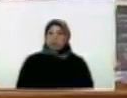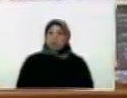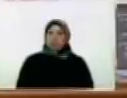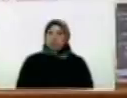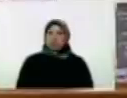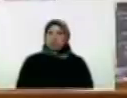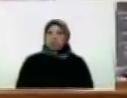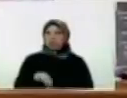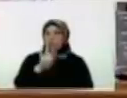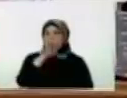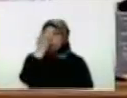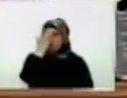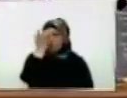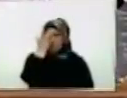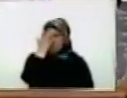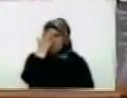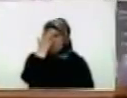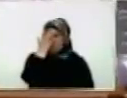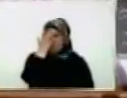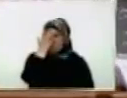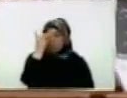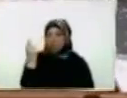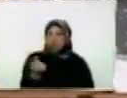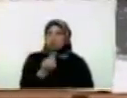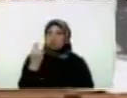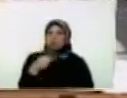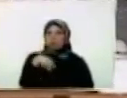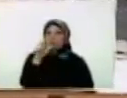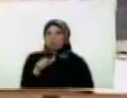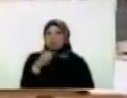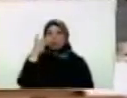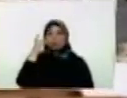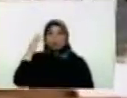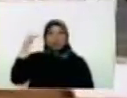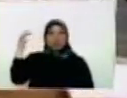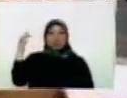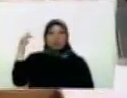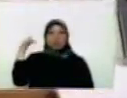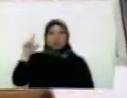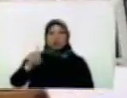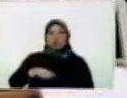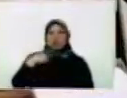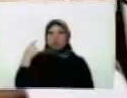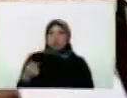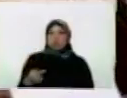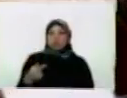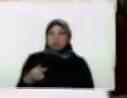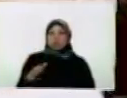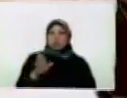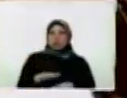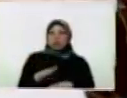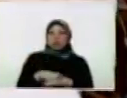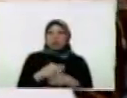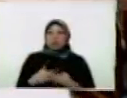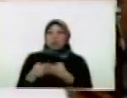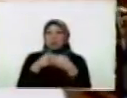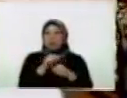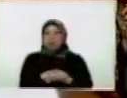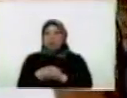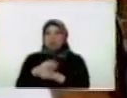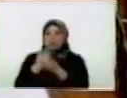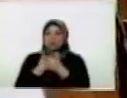4 de febrero, que solo estaba marcado de sueños. Luego que estábamos en las cárceles de la